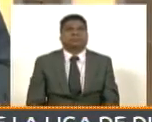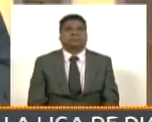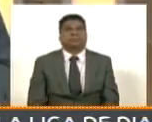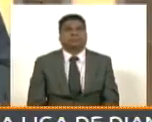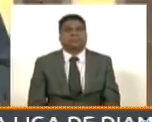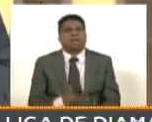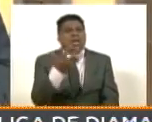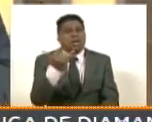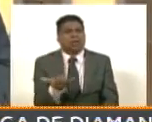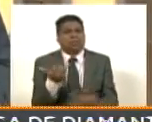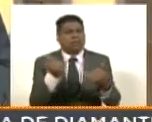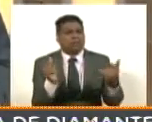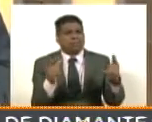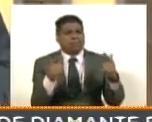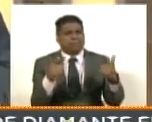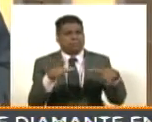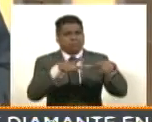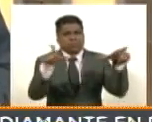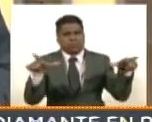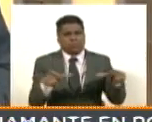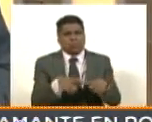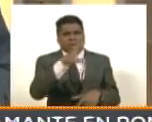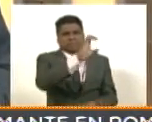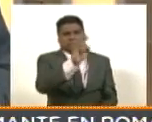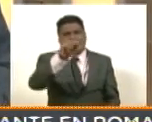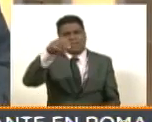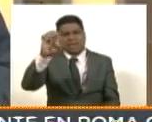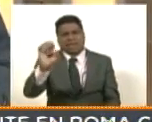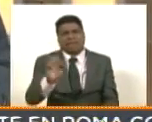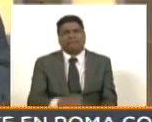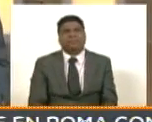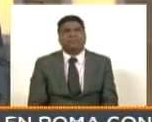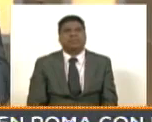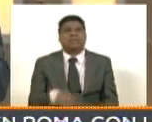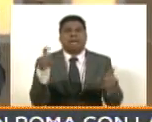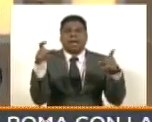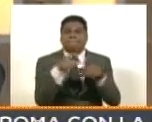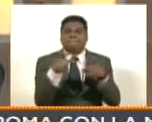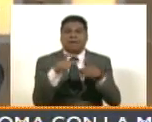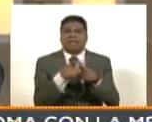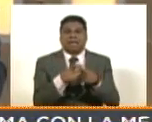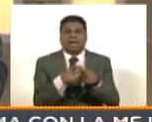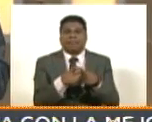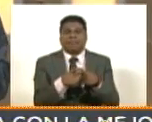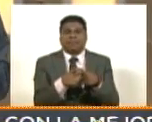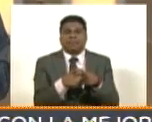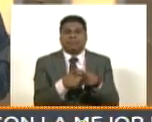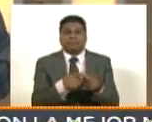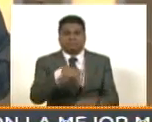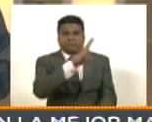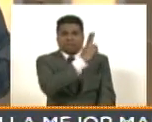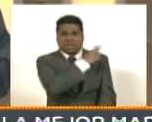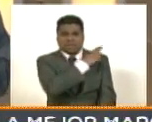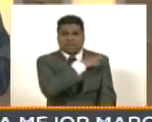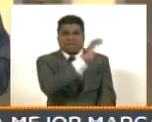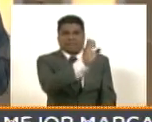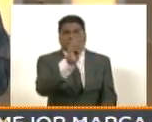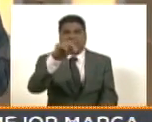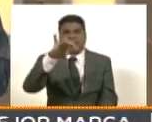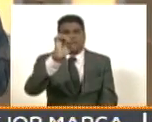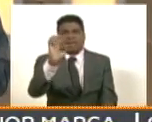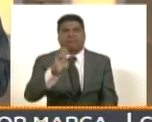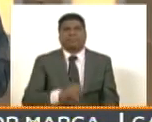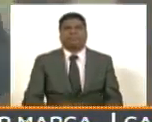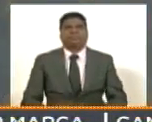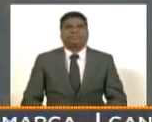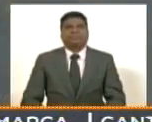De inmediato nos vamos a trasladar en vivo y directo a la sede del Poder Electoral, Consejo Nacional Electoral, y palabras de la rectora principal de este ente. Información